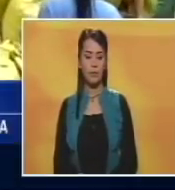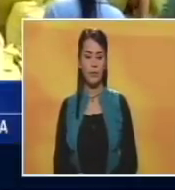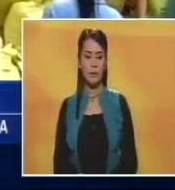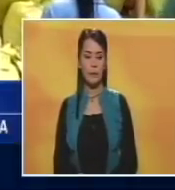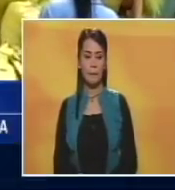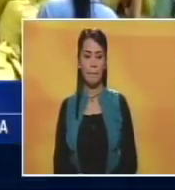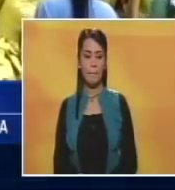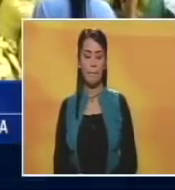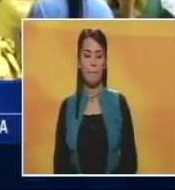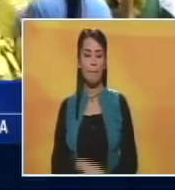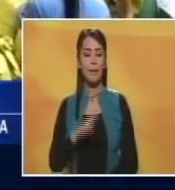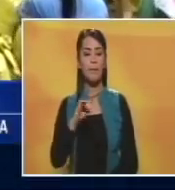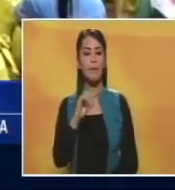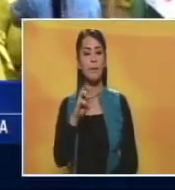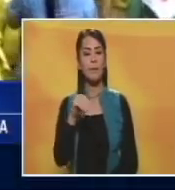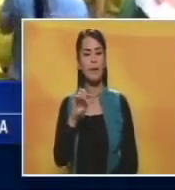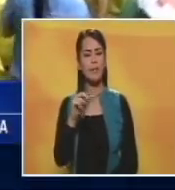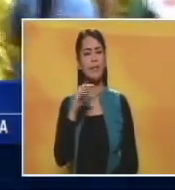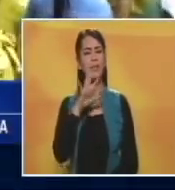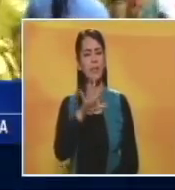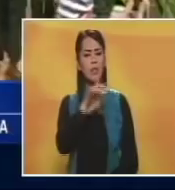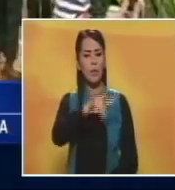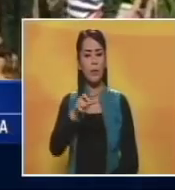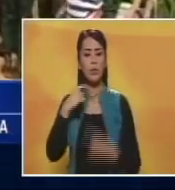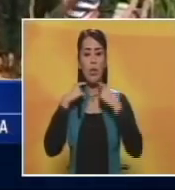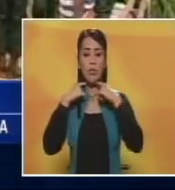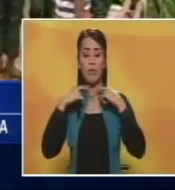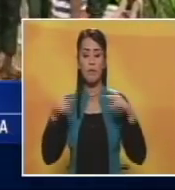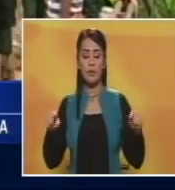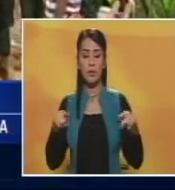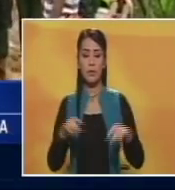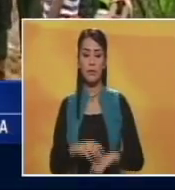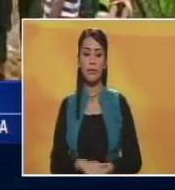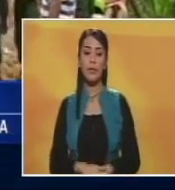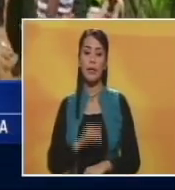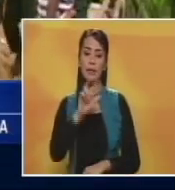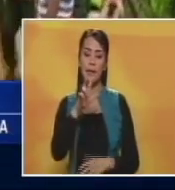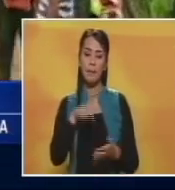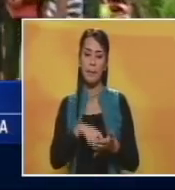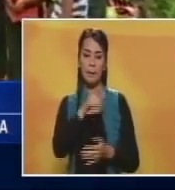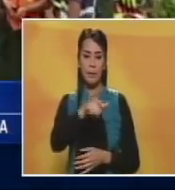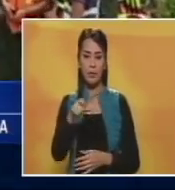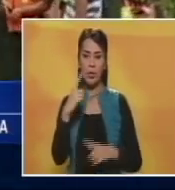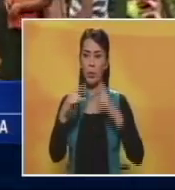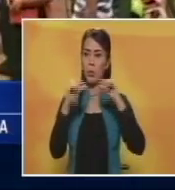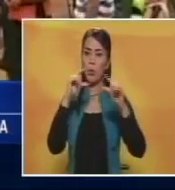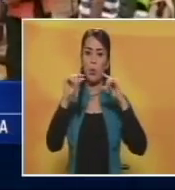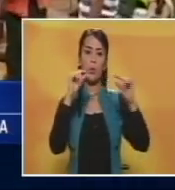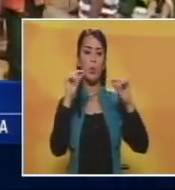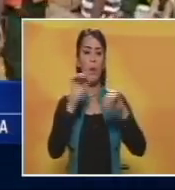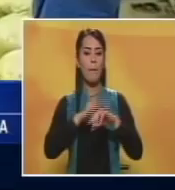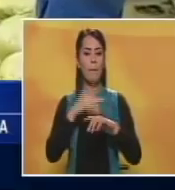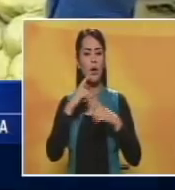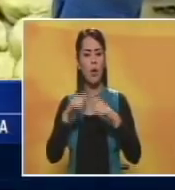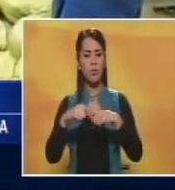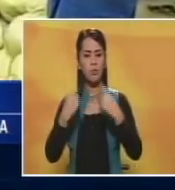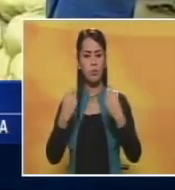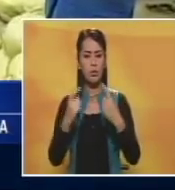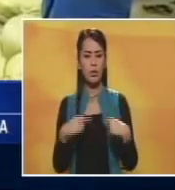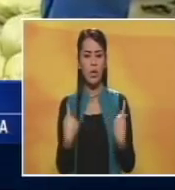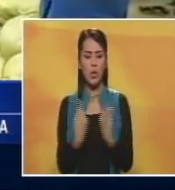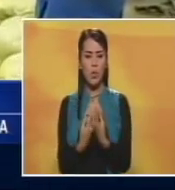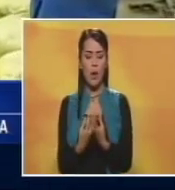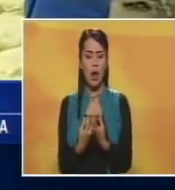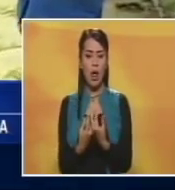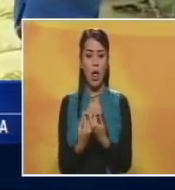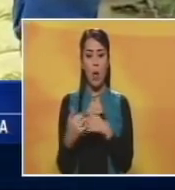En Birmania, 5 personas están desaparecidas y más de 63.000 personas fueron evacuadas tras la ruptura de una represa